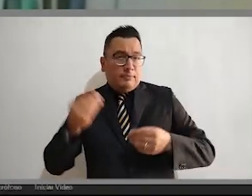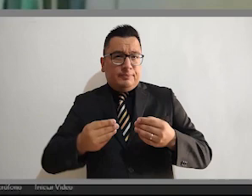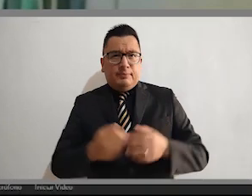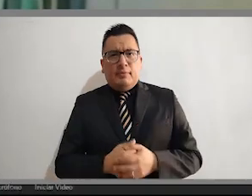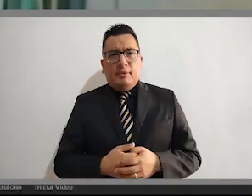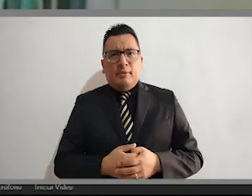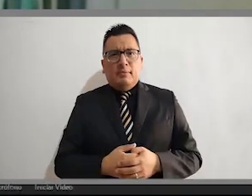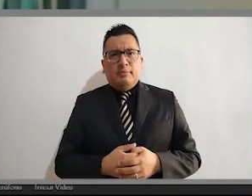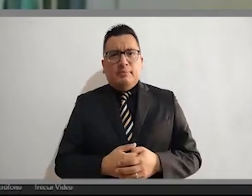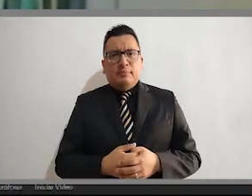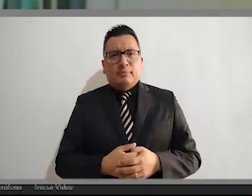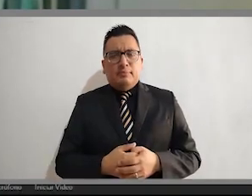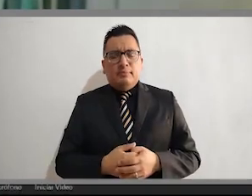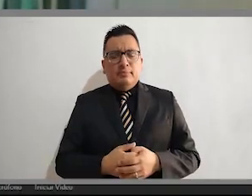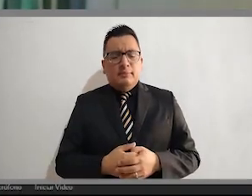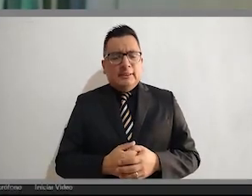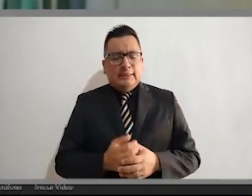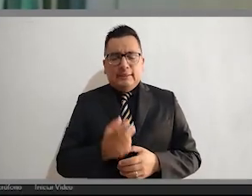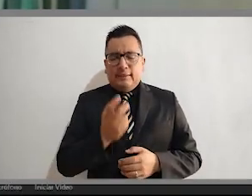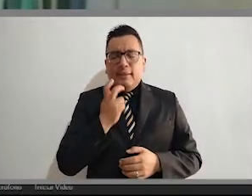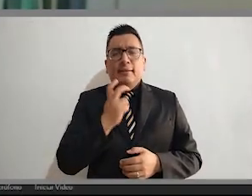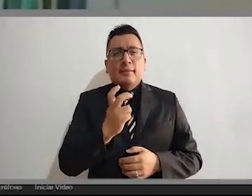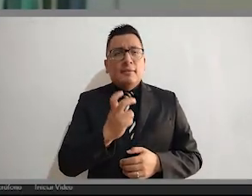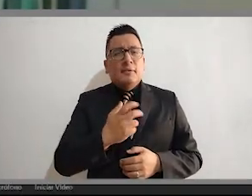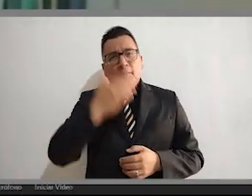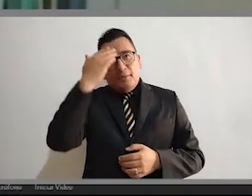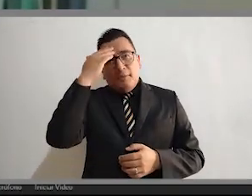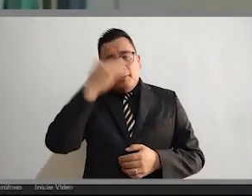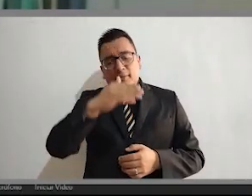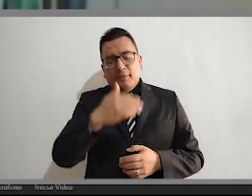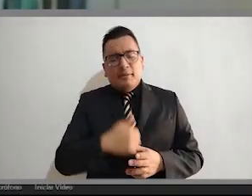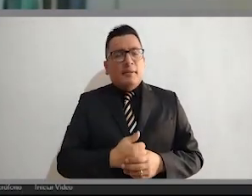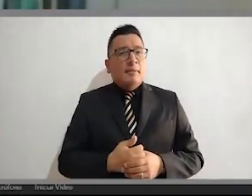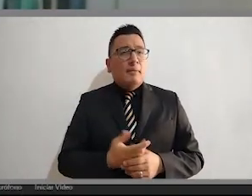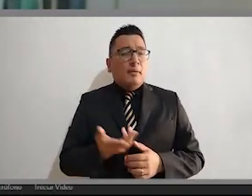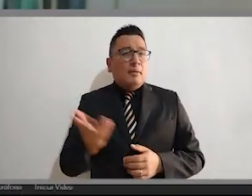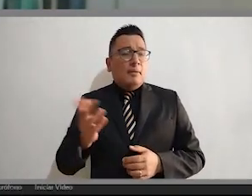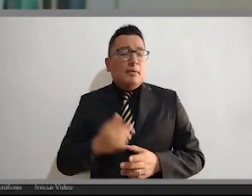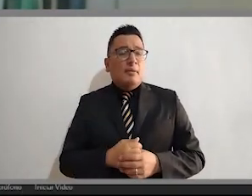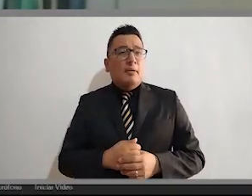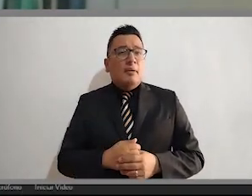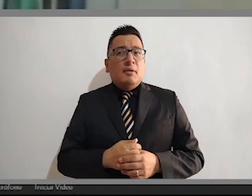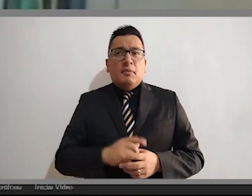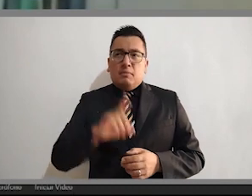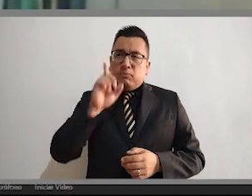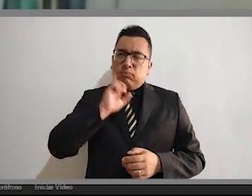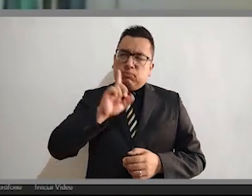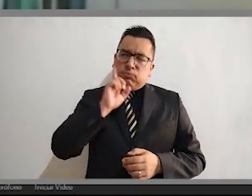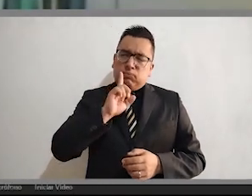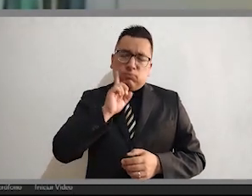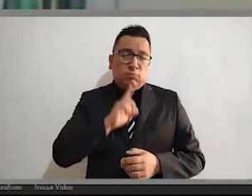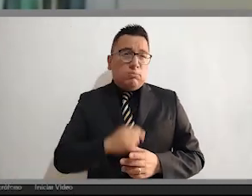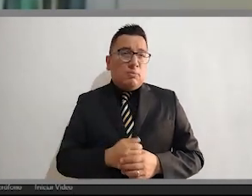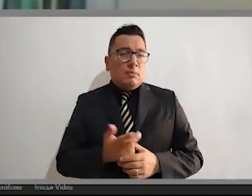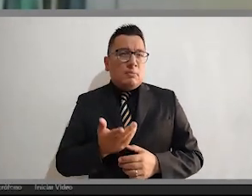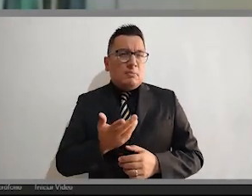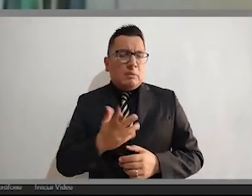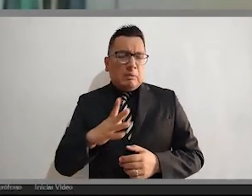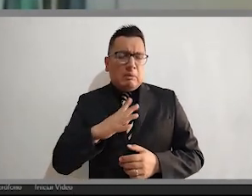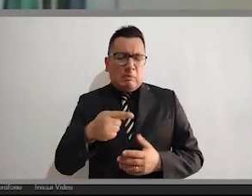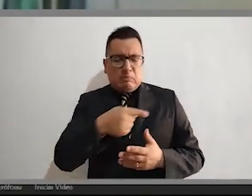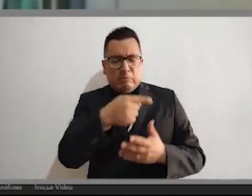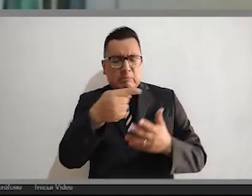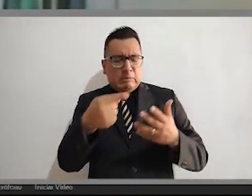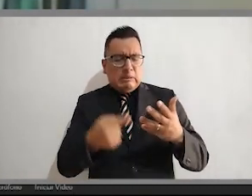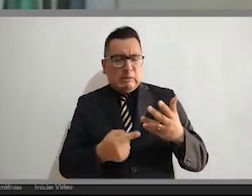¿no? Entonces es realmente una amplia, podríamos decir, ejercicio de los derechos